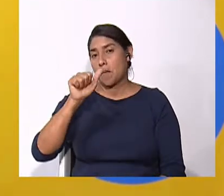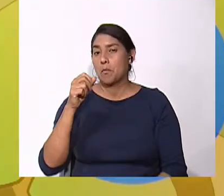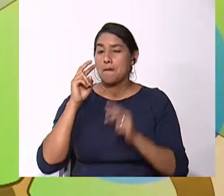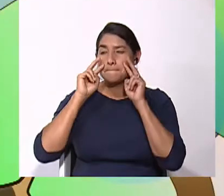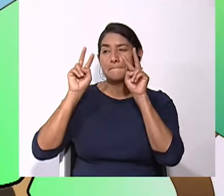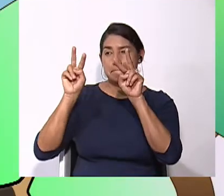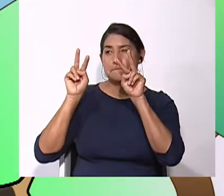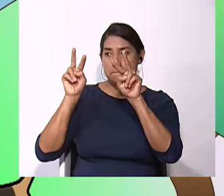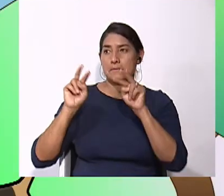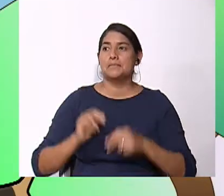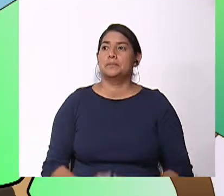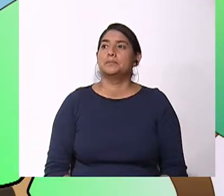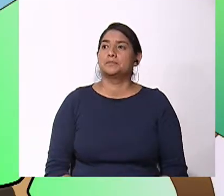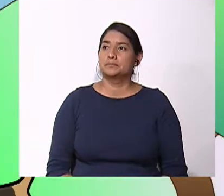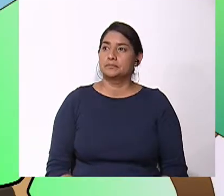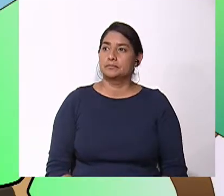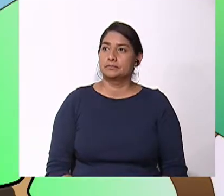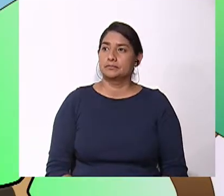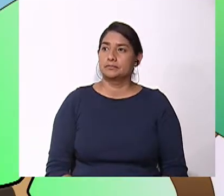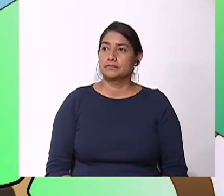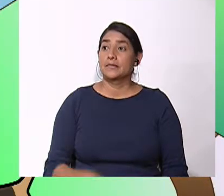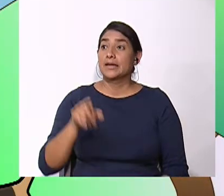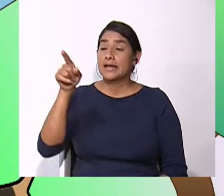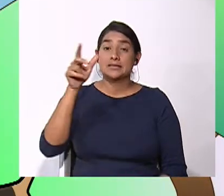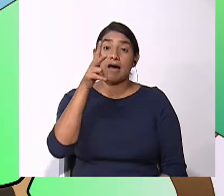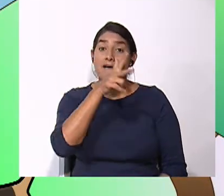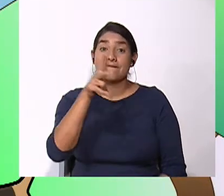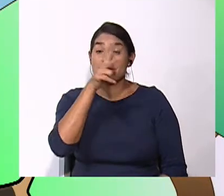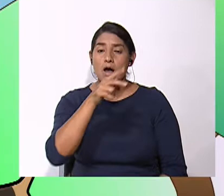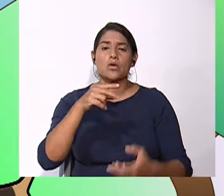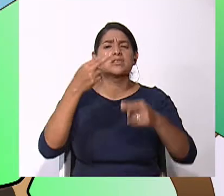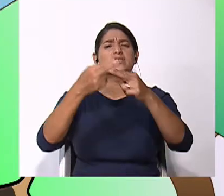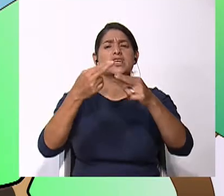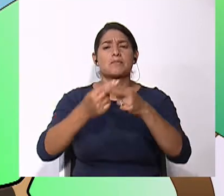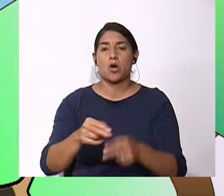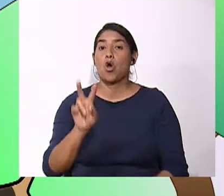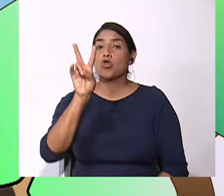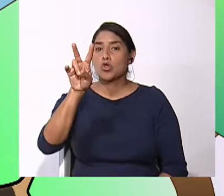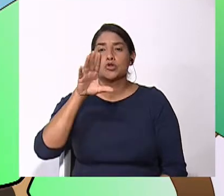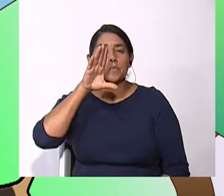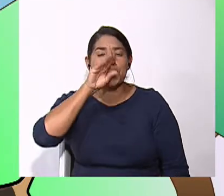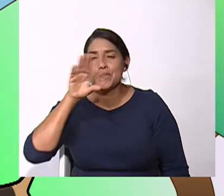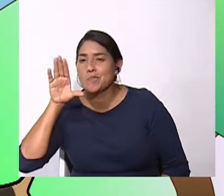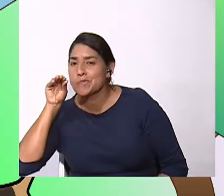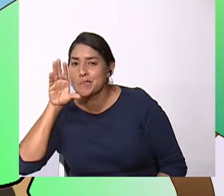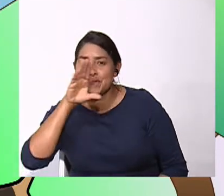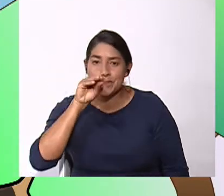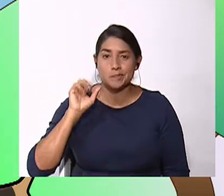Observemos. La fábula se llama Los dos perros.